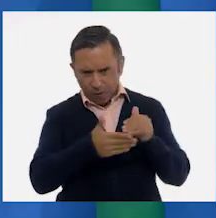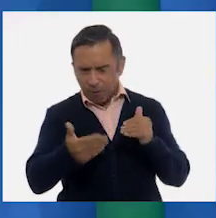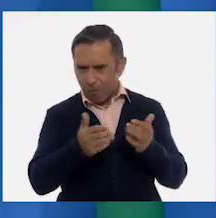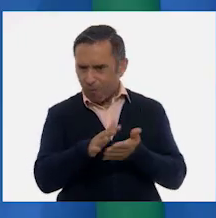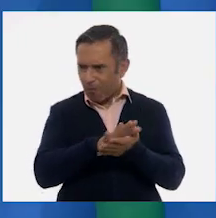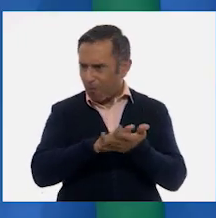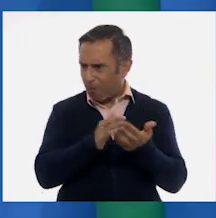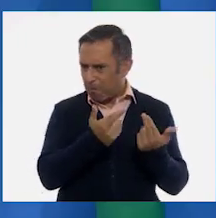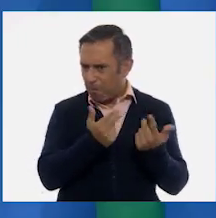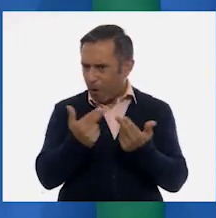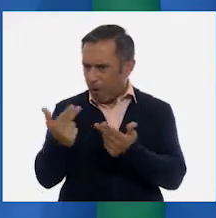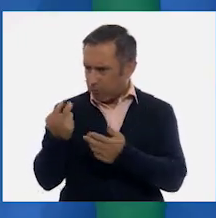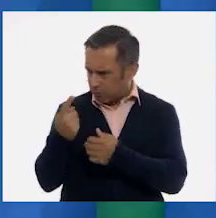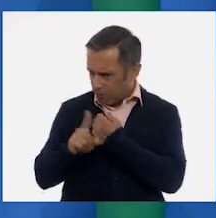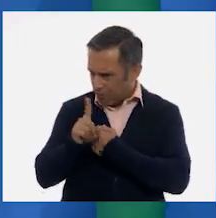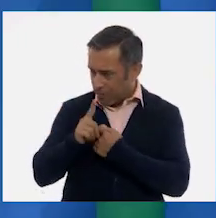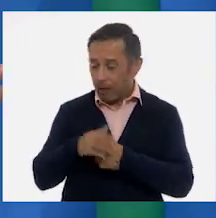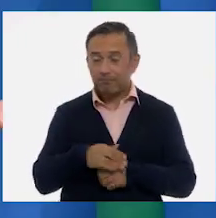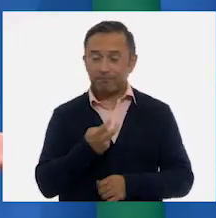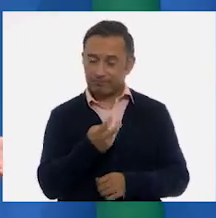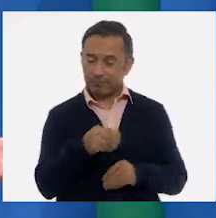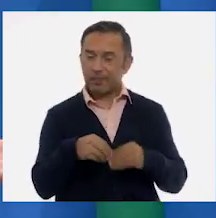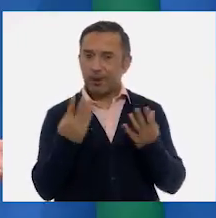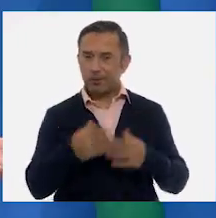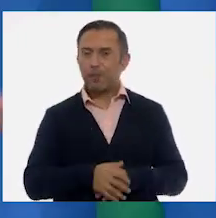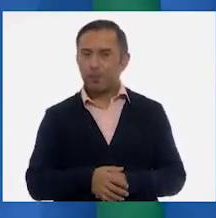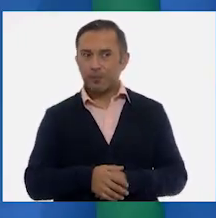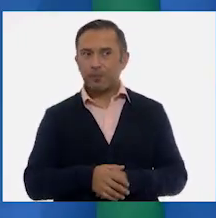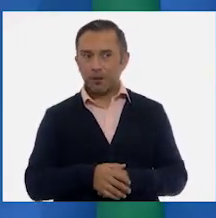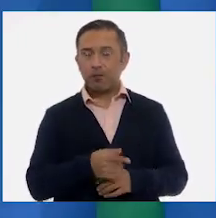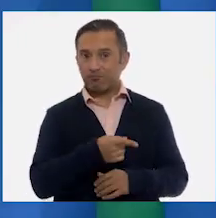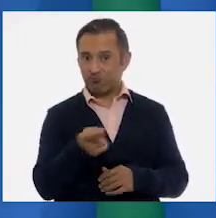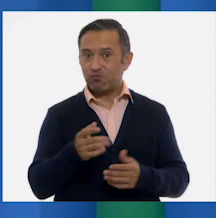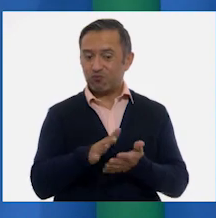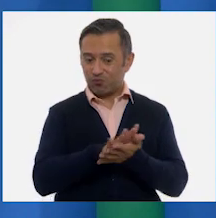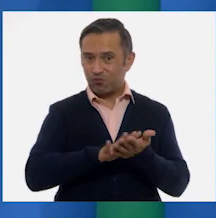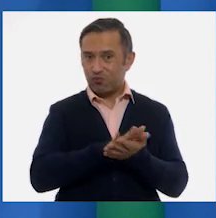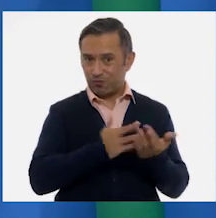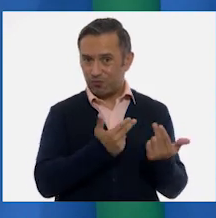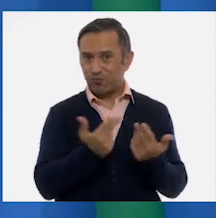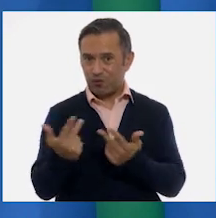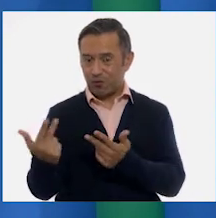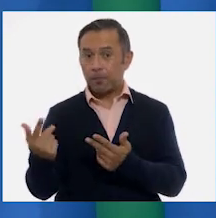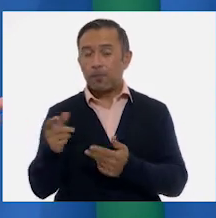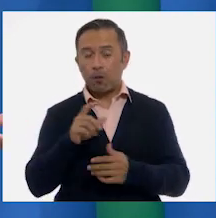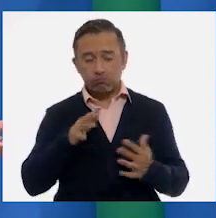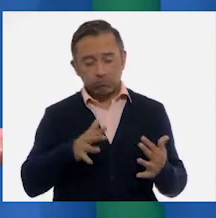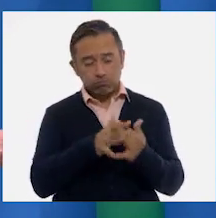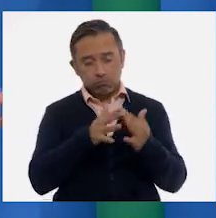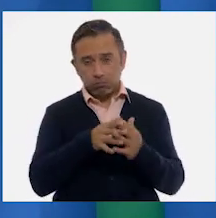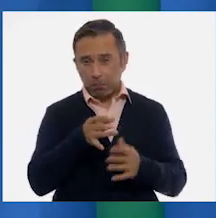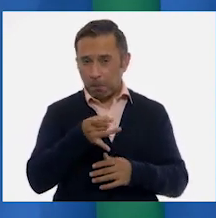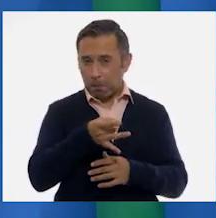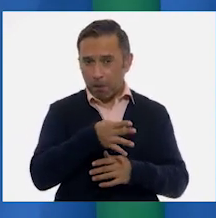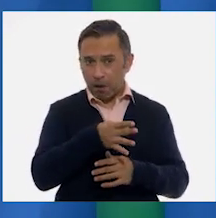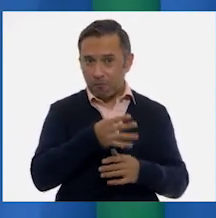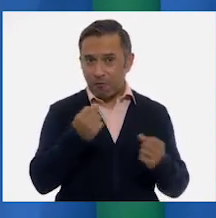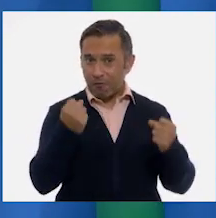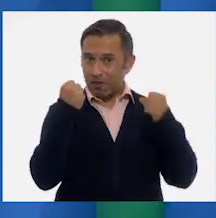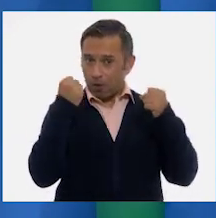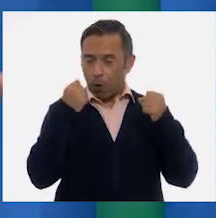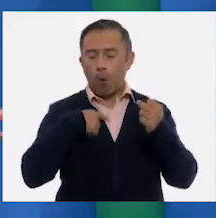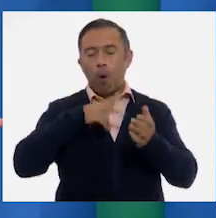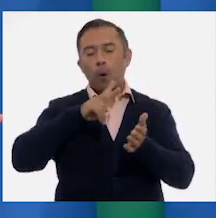Claro. De hecho, ellos terminaron de destruirla después de la victoria, para poder después reconstruirla casi desde